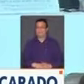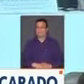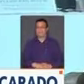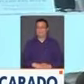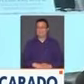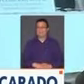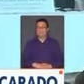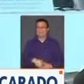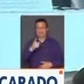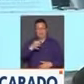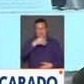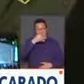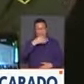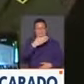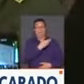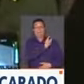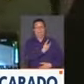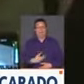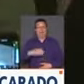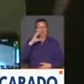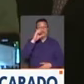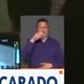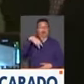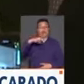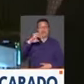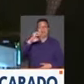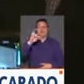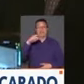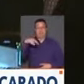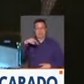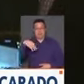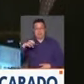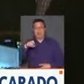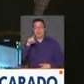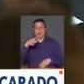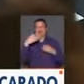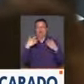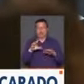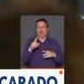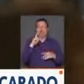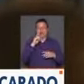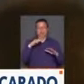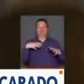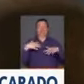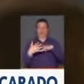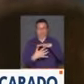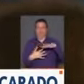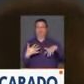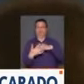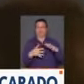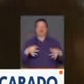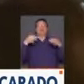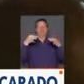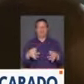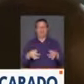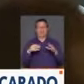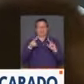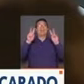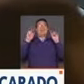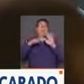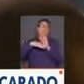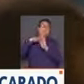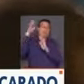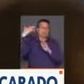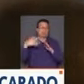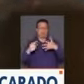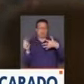Fue el discurso del presidente de Conapyme, Rafael Cumcille, el que ya dejaba aguas agitadas. La seguridad, el tema principal que incluyó